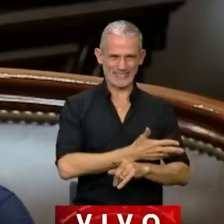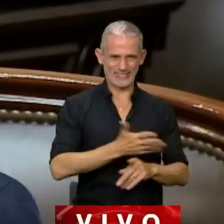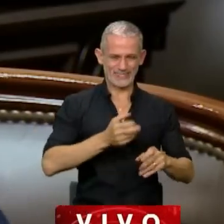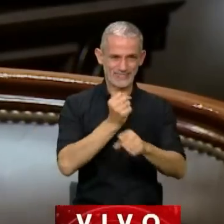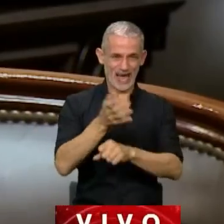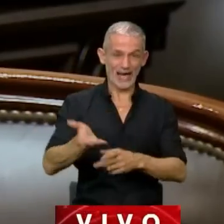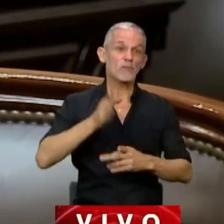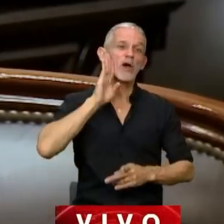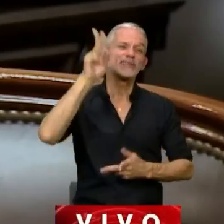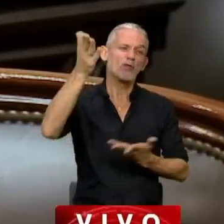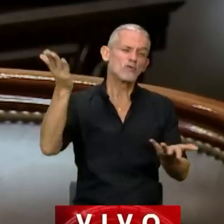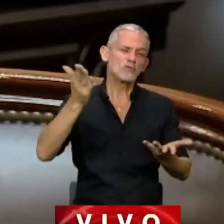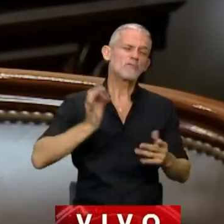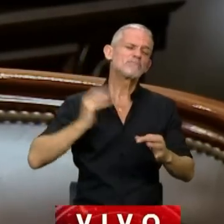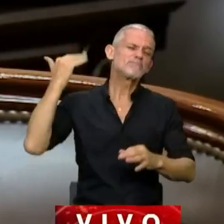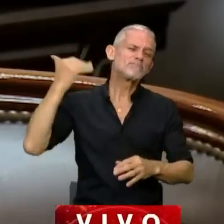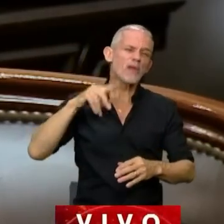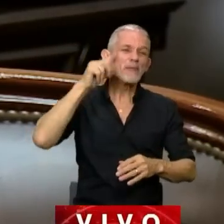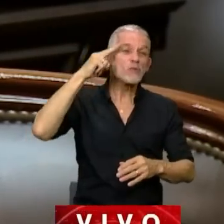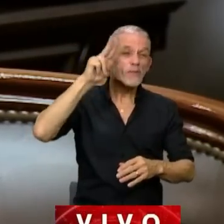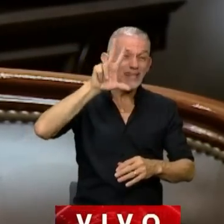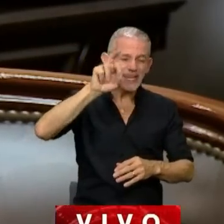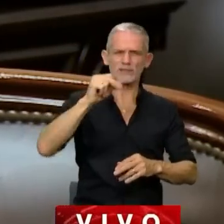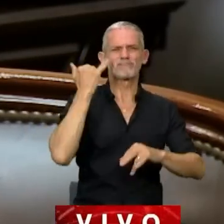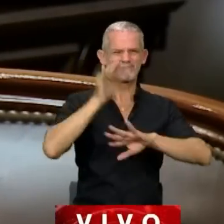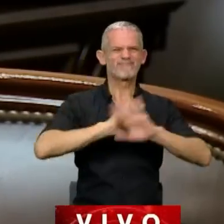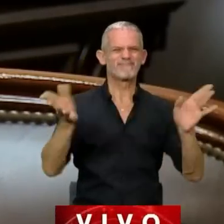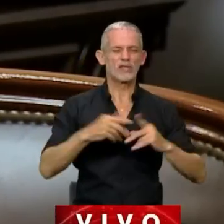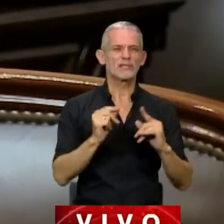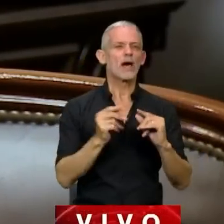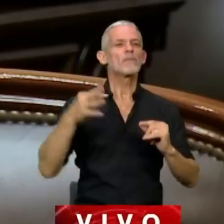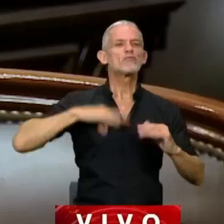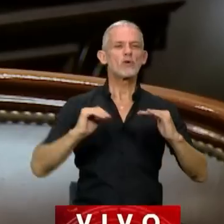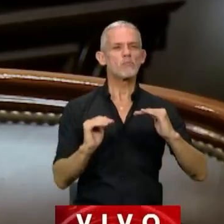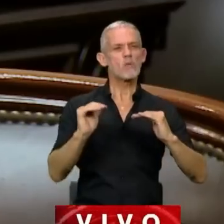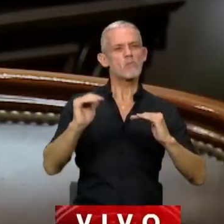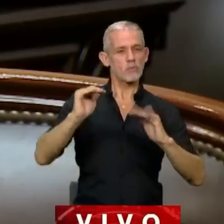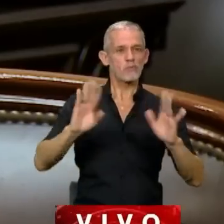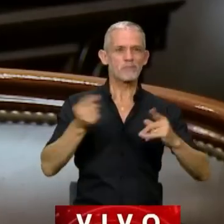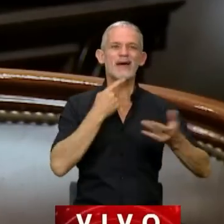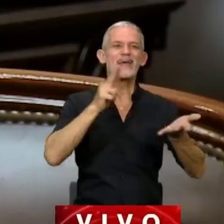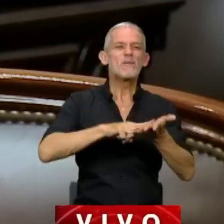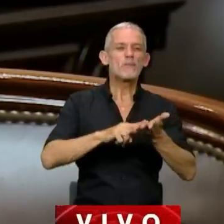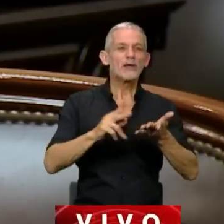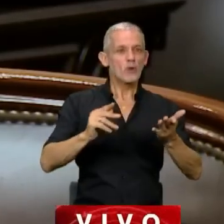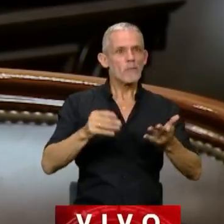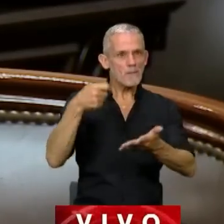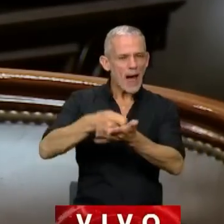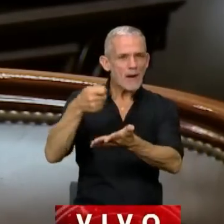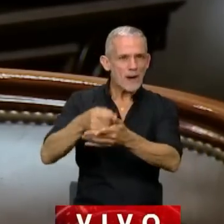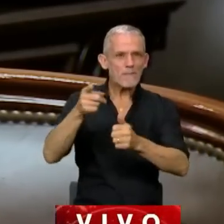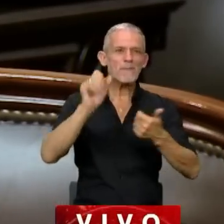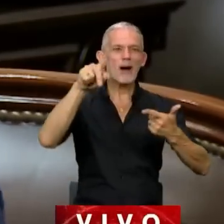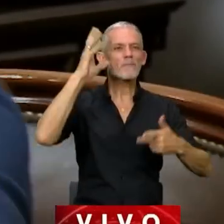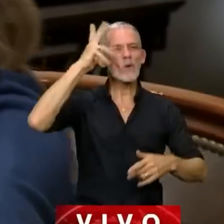Por eso en Estados Unidos, desde la década del 30, pudieron hacer un escalonamiento en el pago del impuesto a la